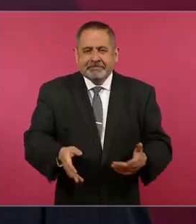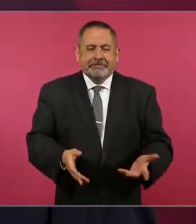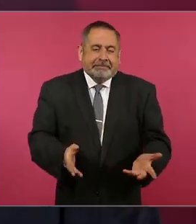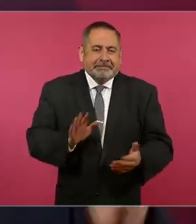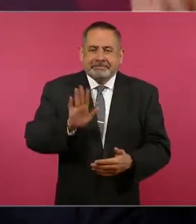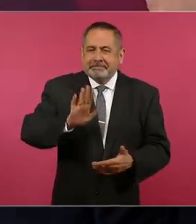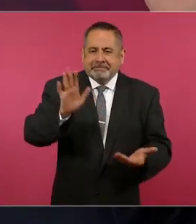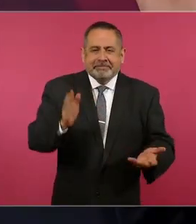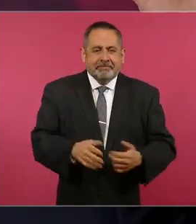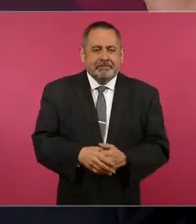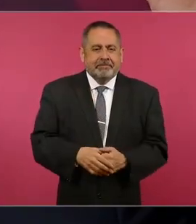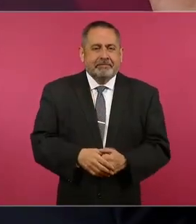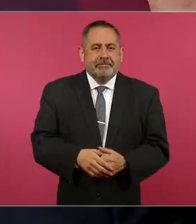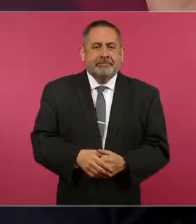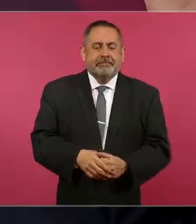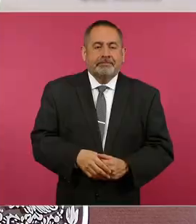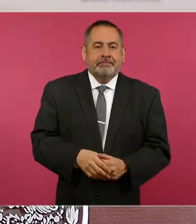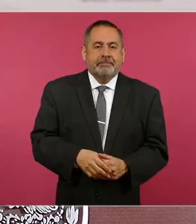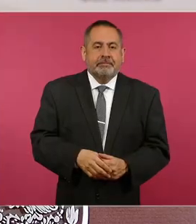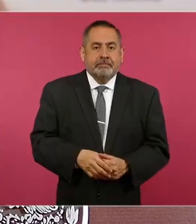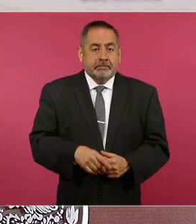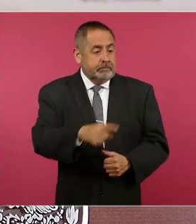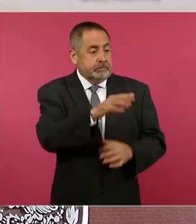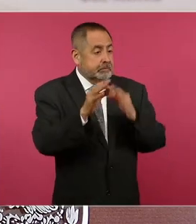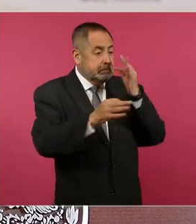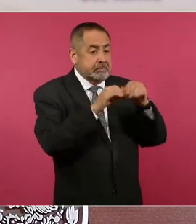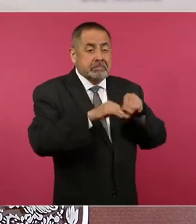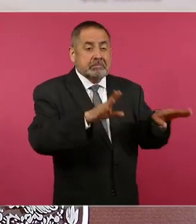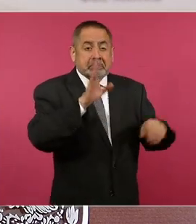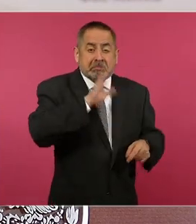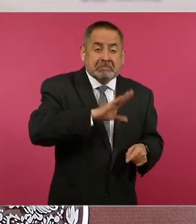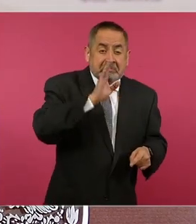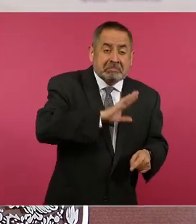porque nos ayudan muchísimo